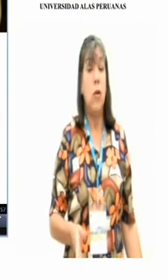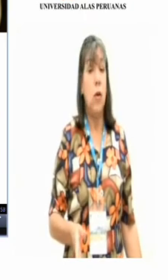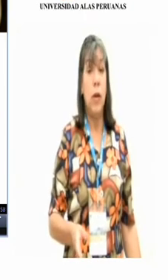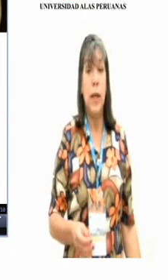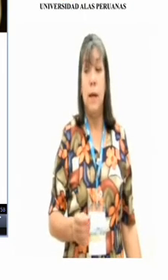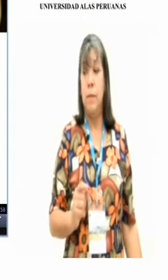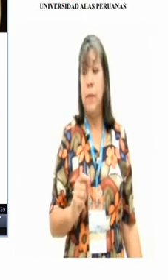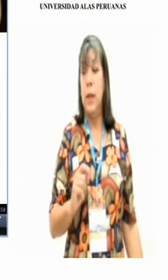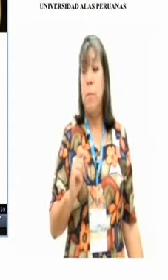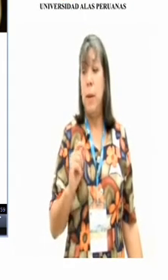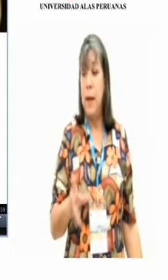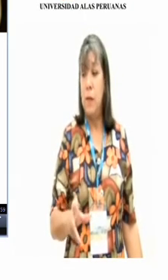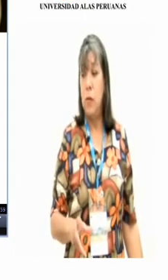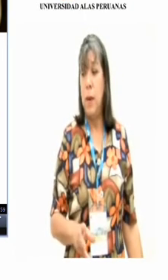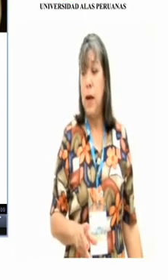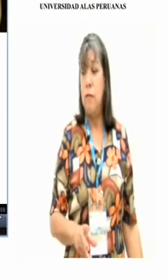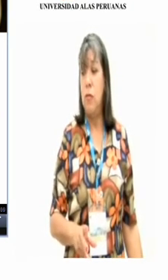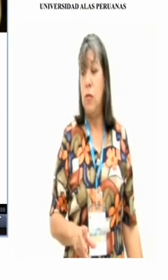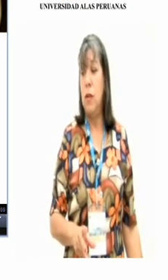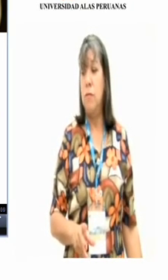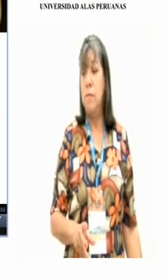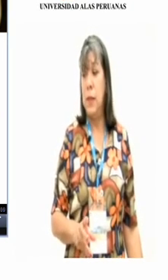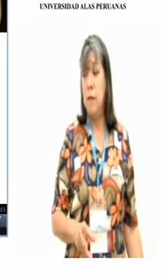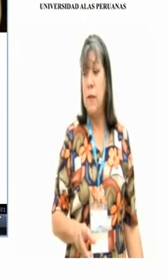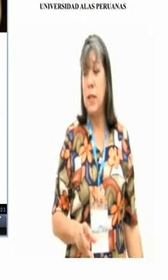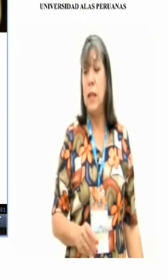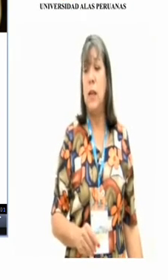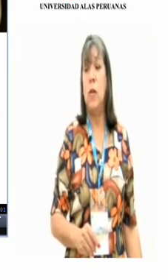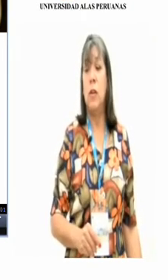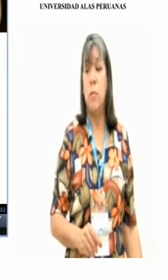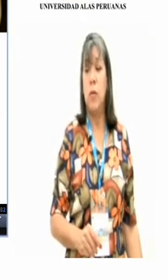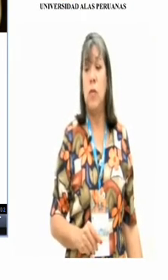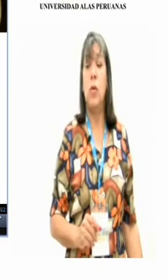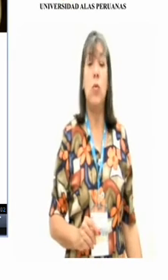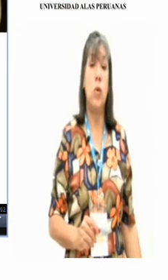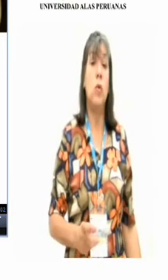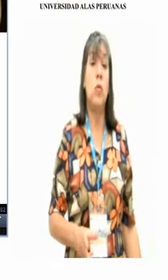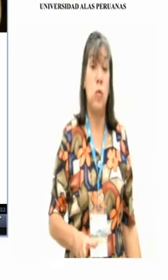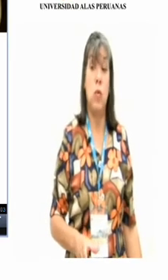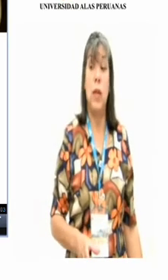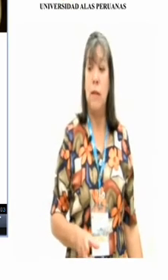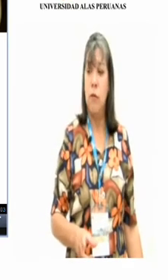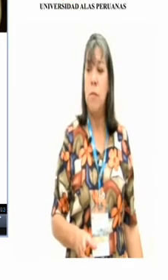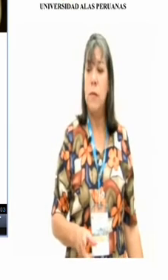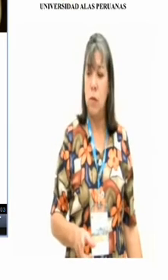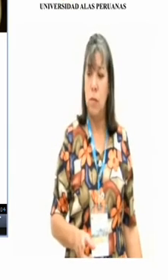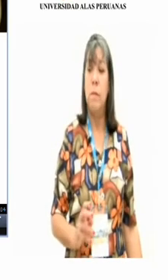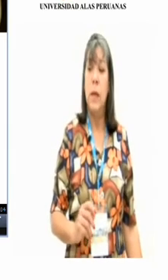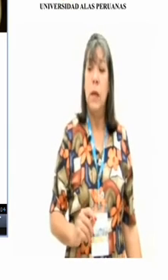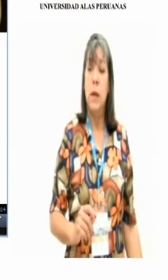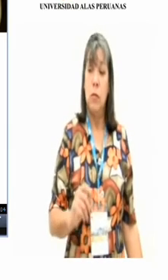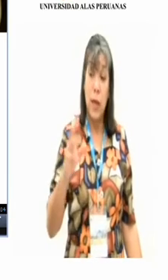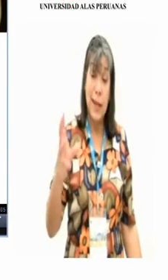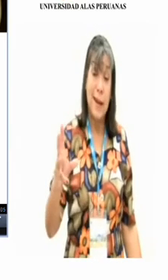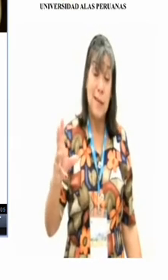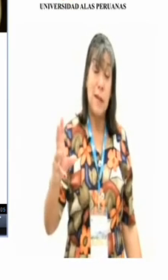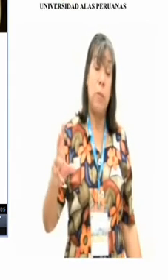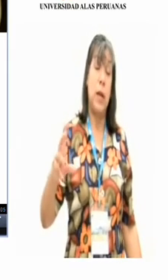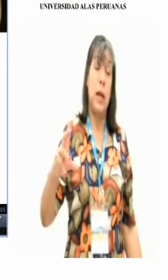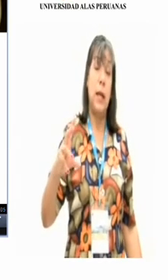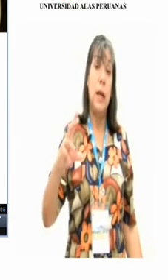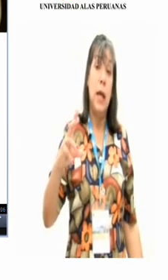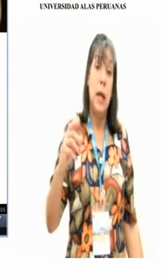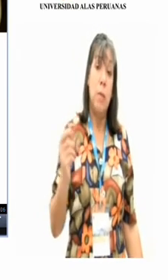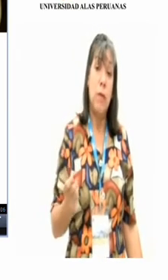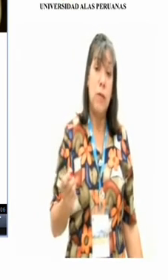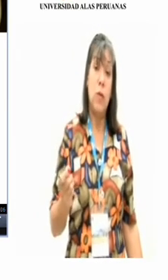dominio de la tecnología, preparación para la función del facilitador del proceso en uso y consumo de la información. ¿Esto qué quiere